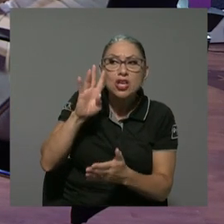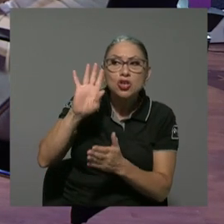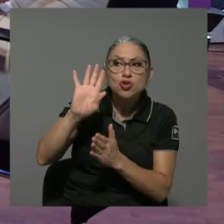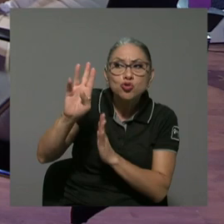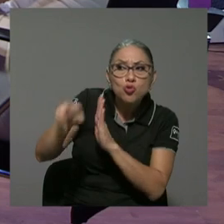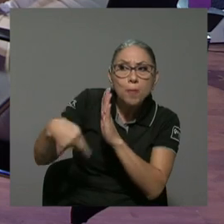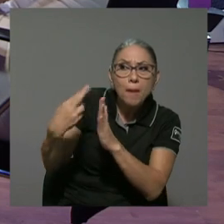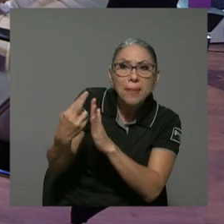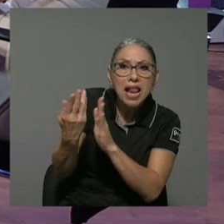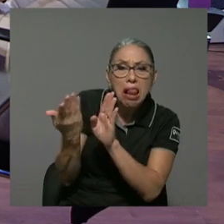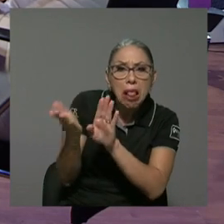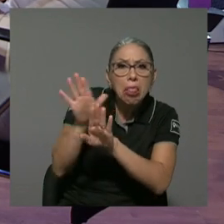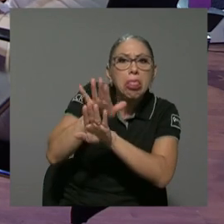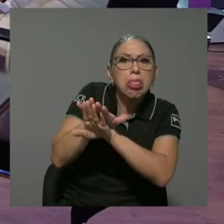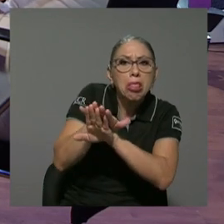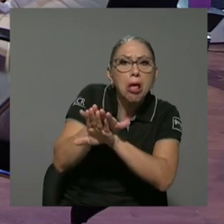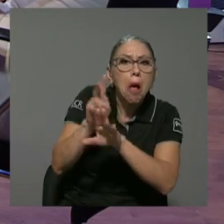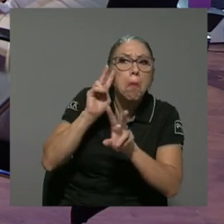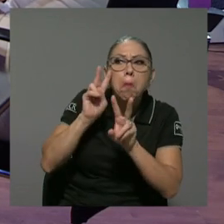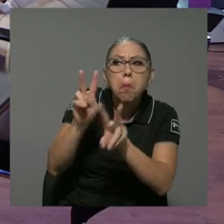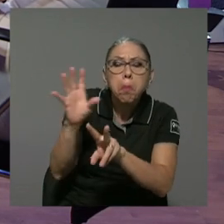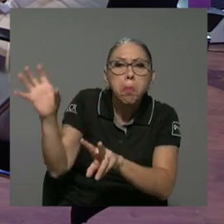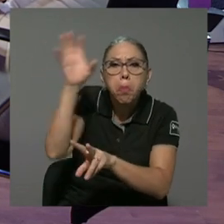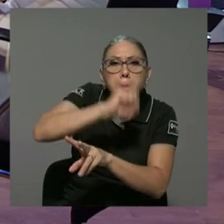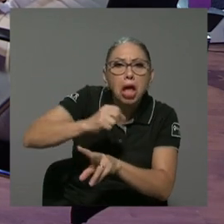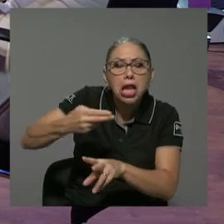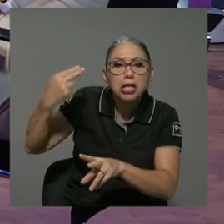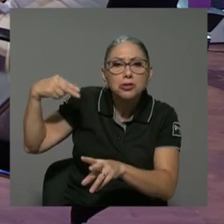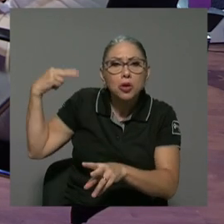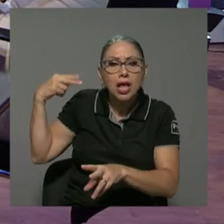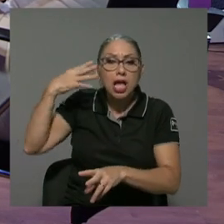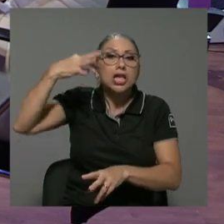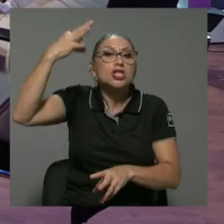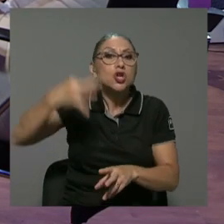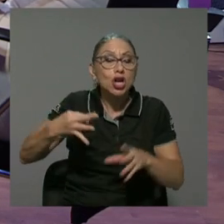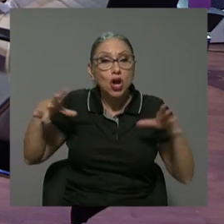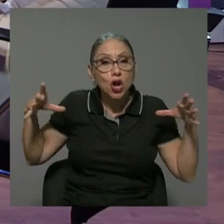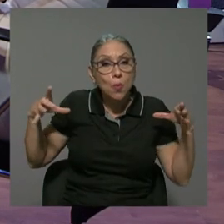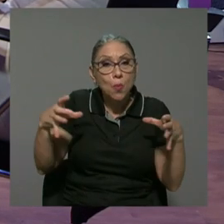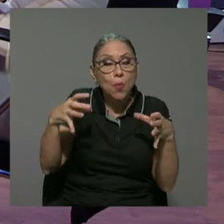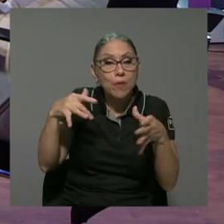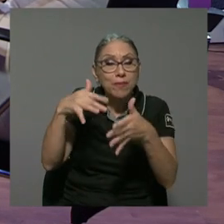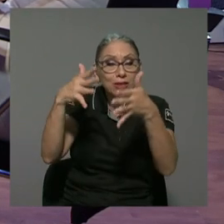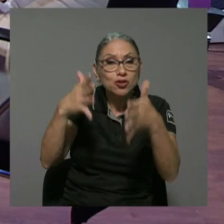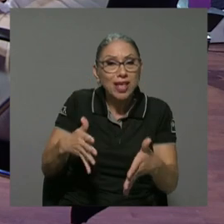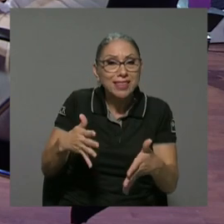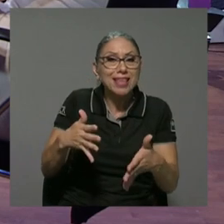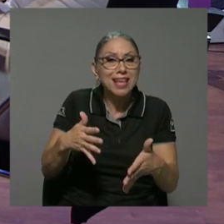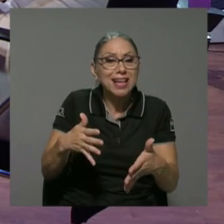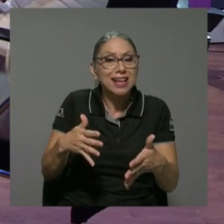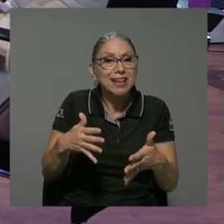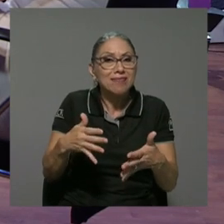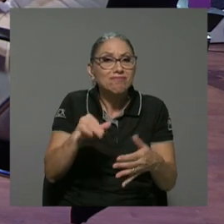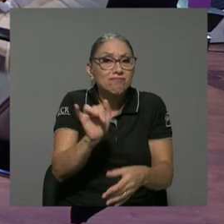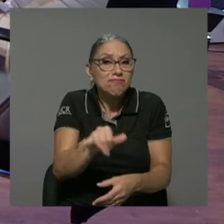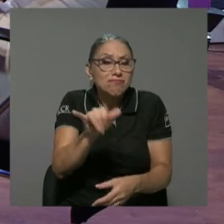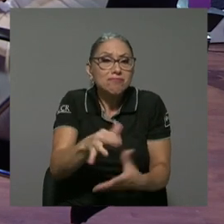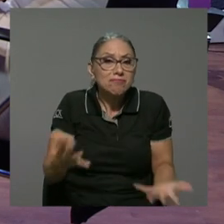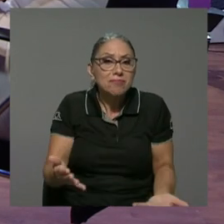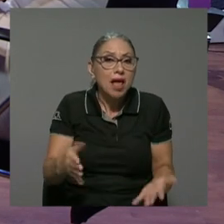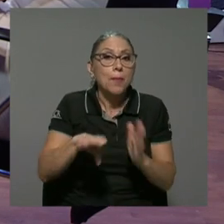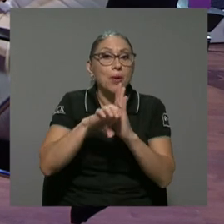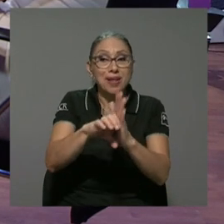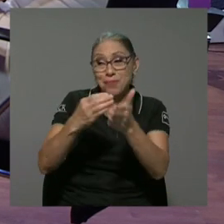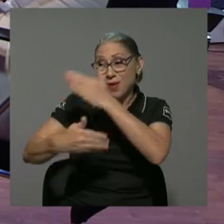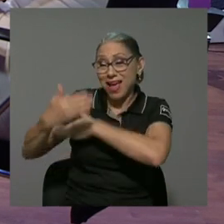borrado de la historia en general, y creo que el movimiento estudiantil, lastimosamente, no se libra de eso. Movimientos como